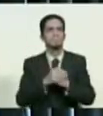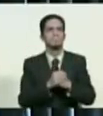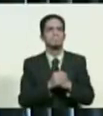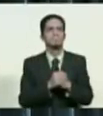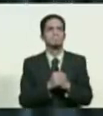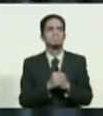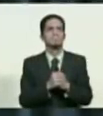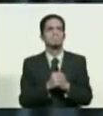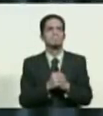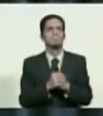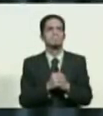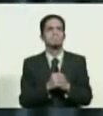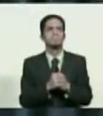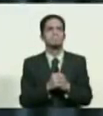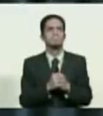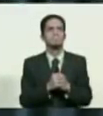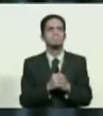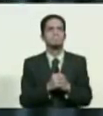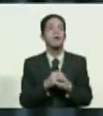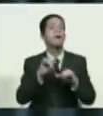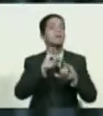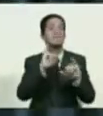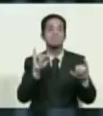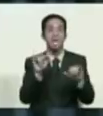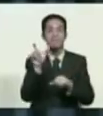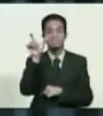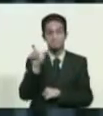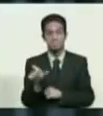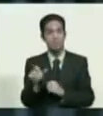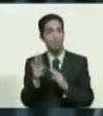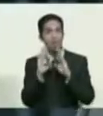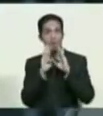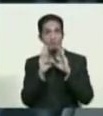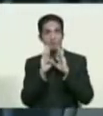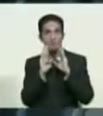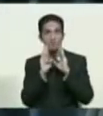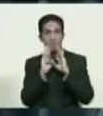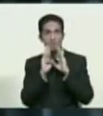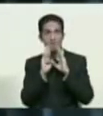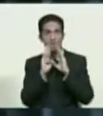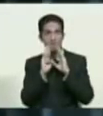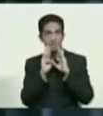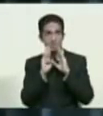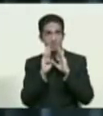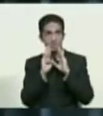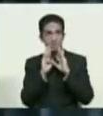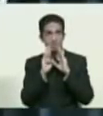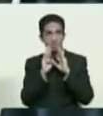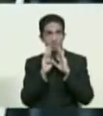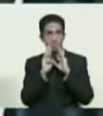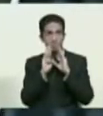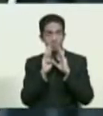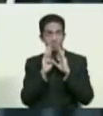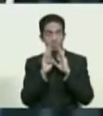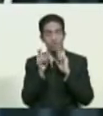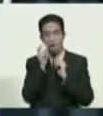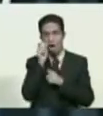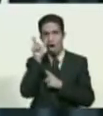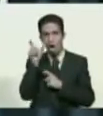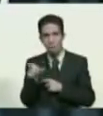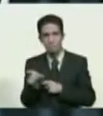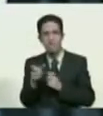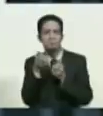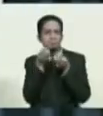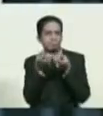Ya teníamos la confesión de alias Bond, del señor Monasterio, acerca de